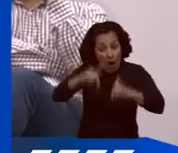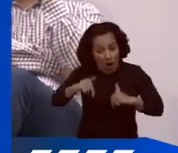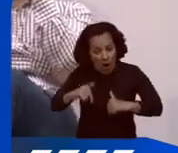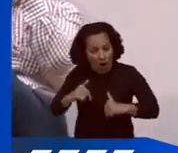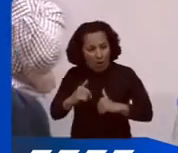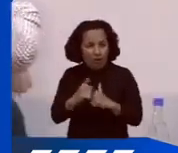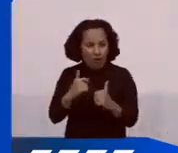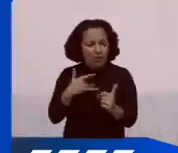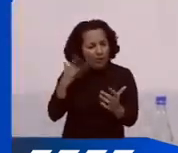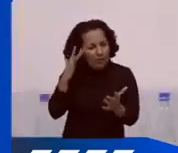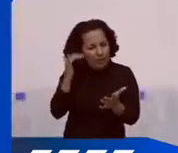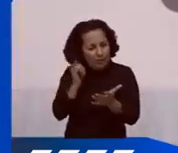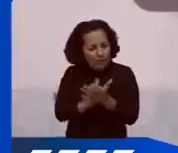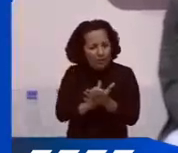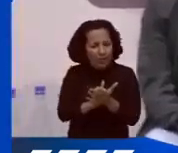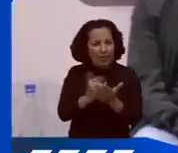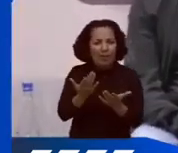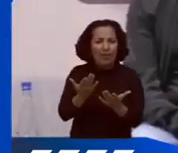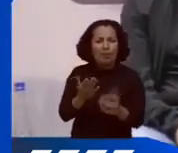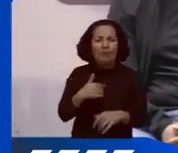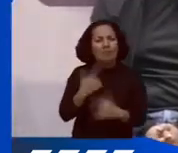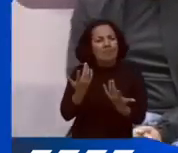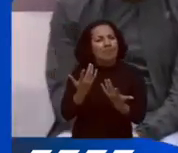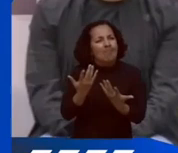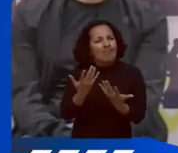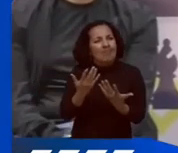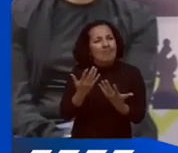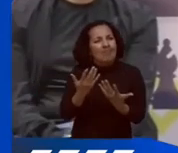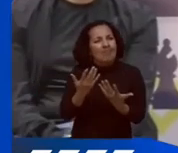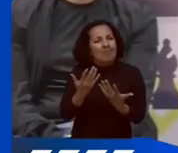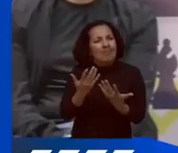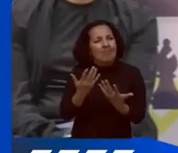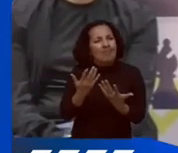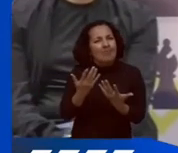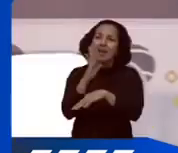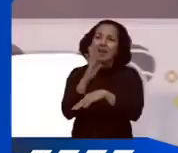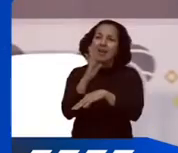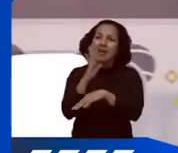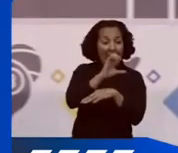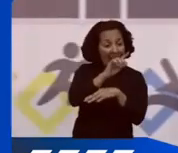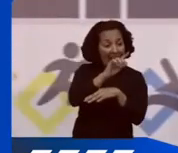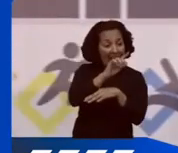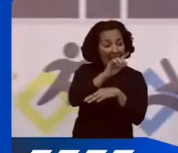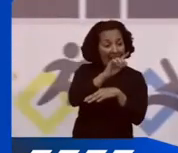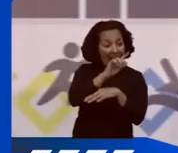que yo leo del discurso, o lo que entiendo del discurso de nuestro compañero Carlos.